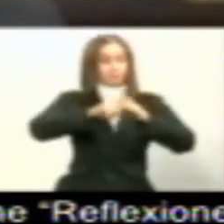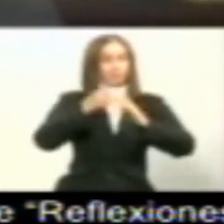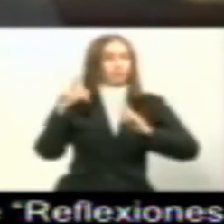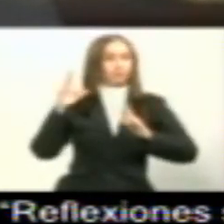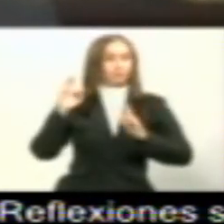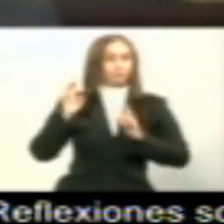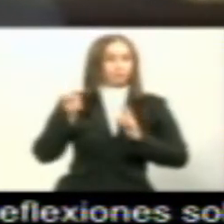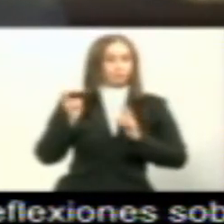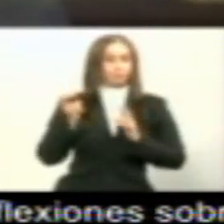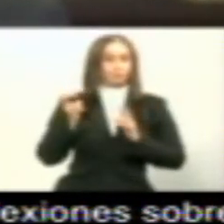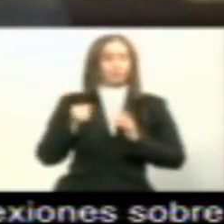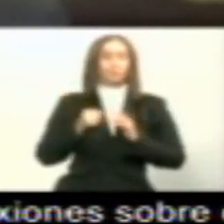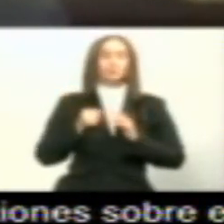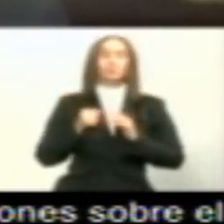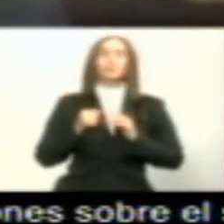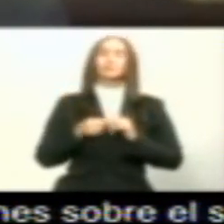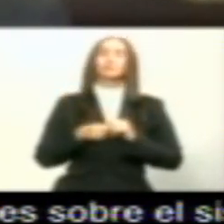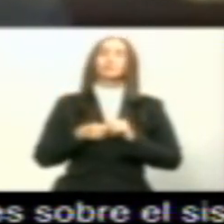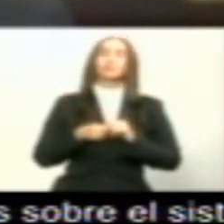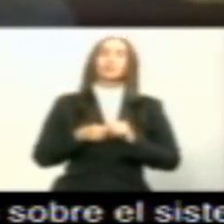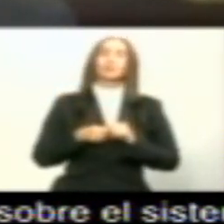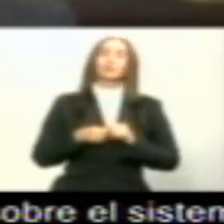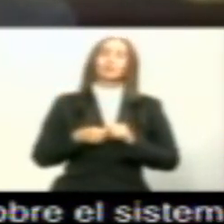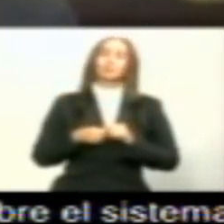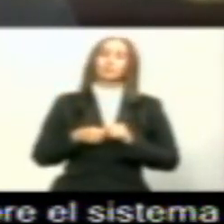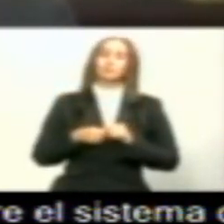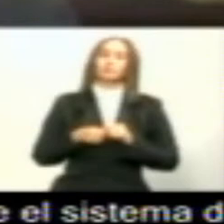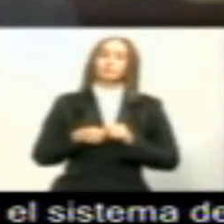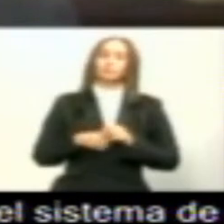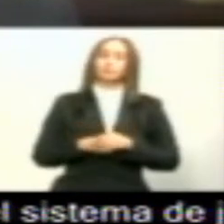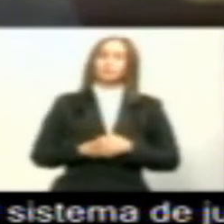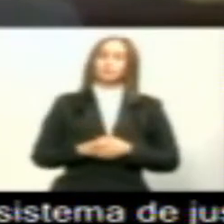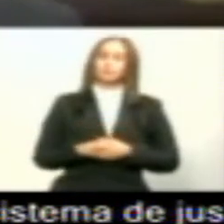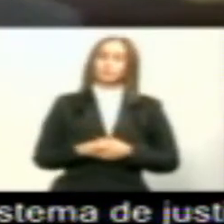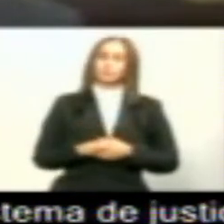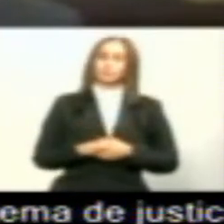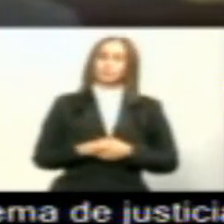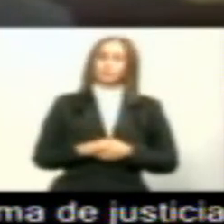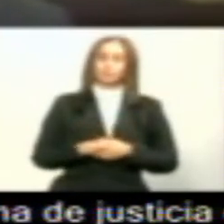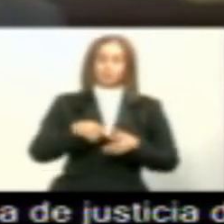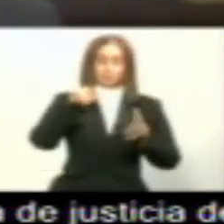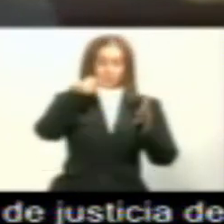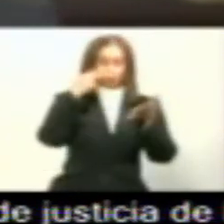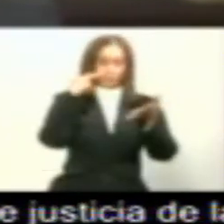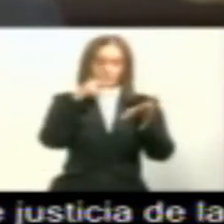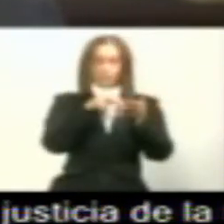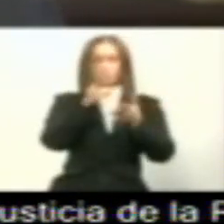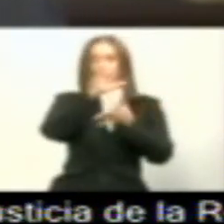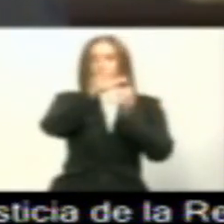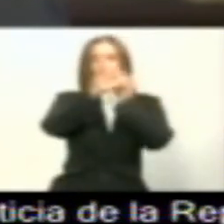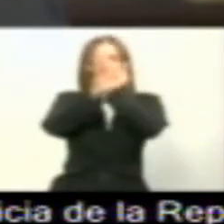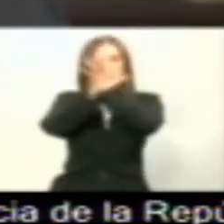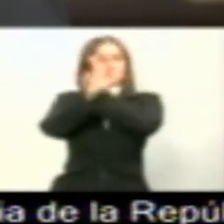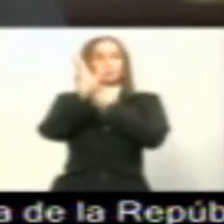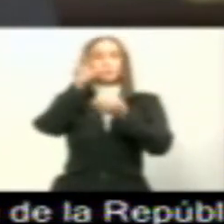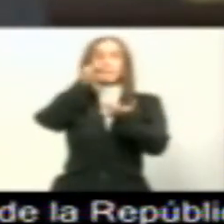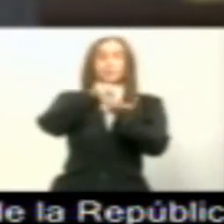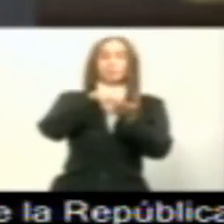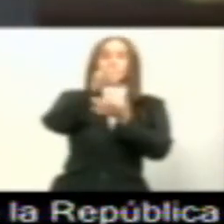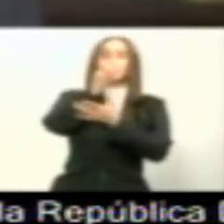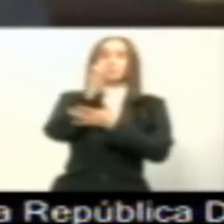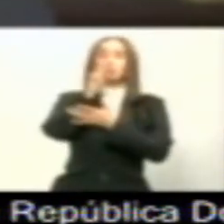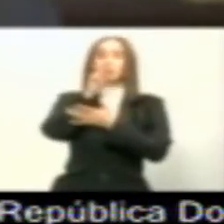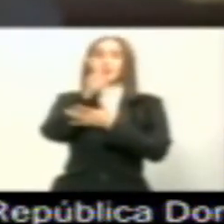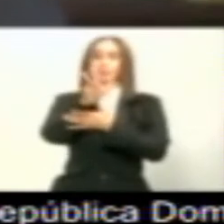Sin embargo, en la gestión dice, que está aquí en el internet, dice 3.126 y es lo que se ha pagado. O sea que hay